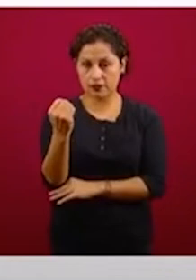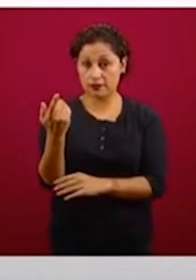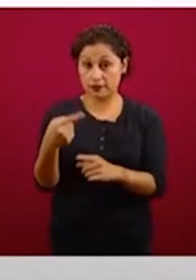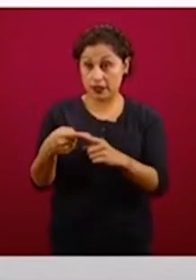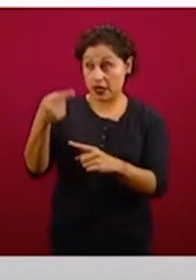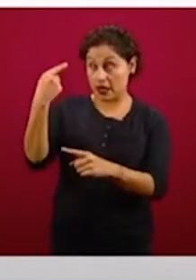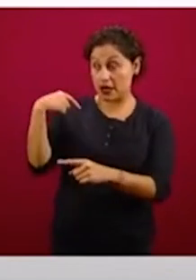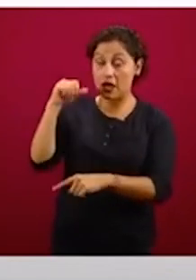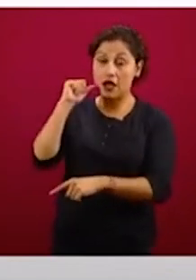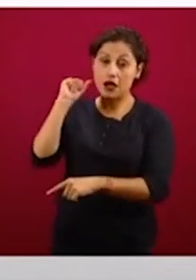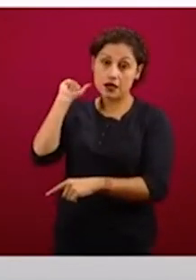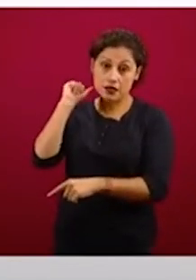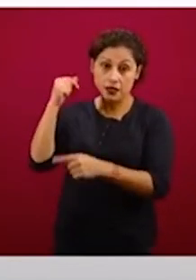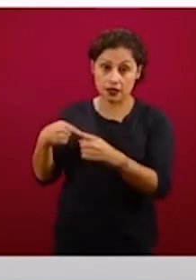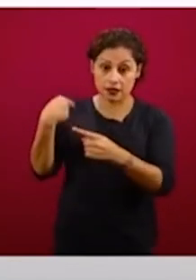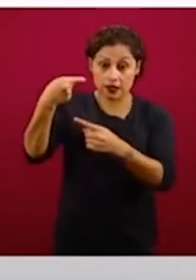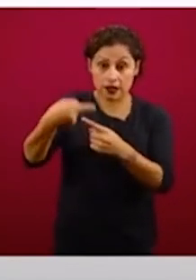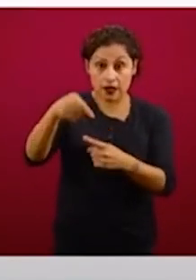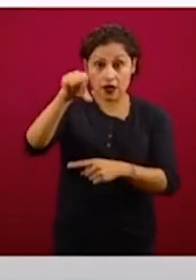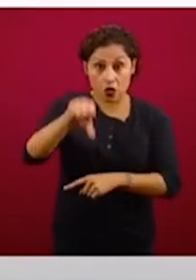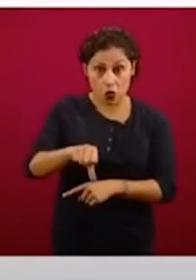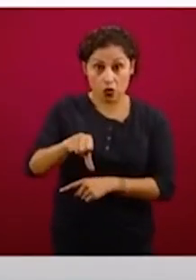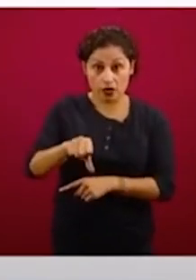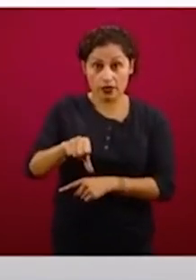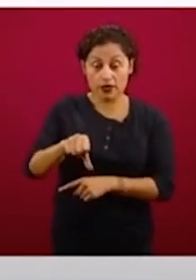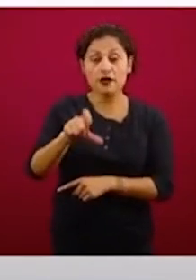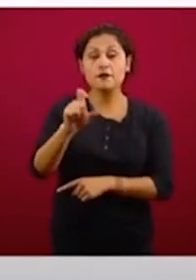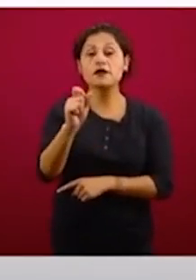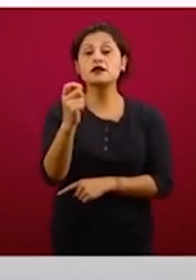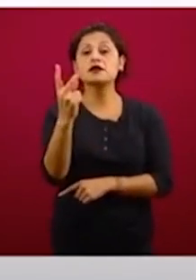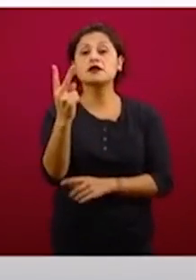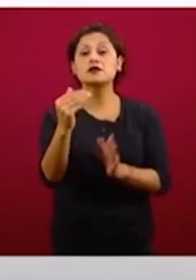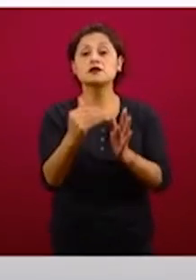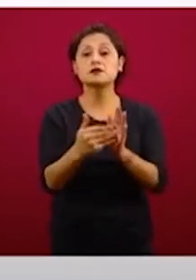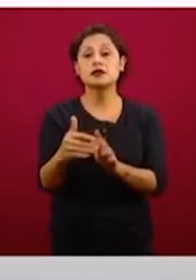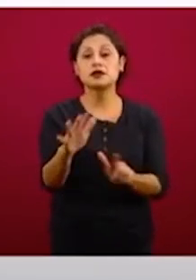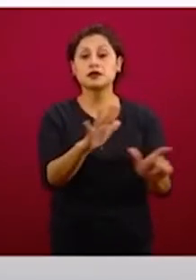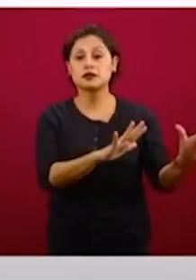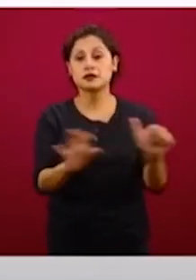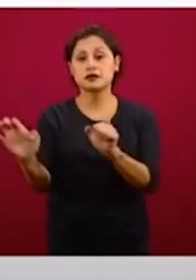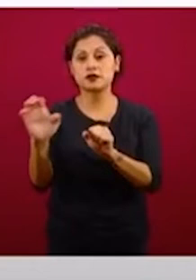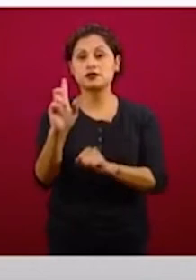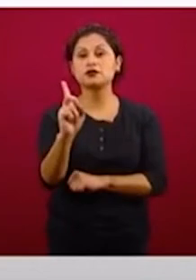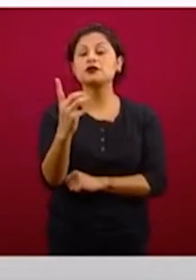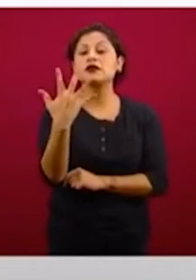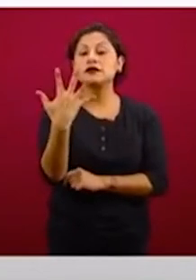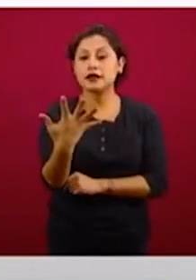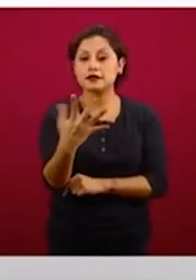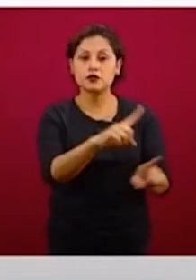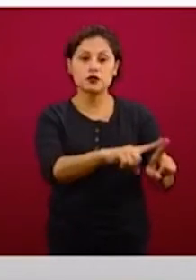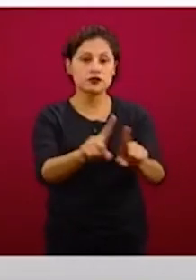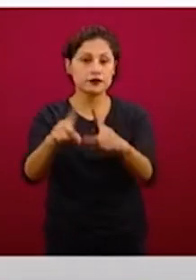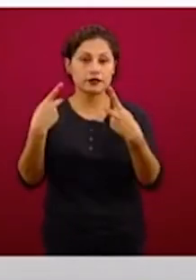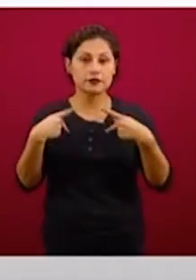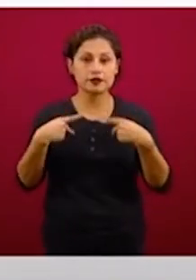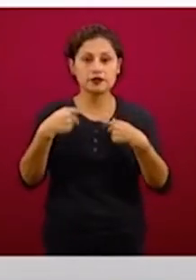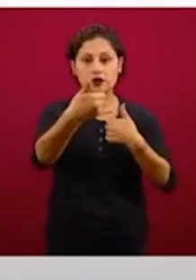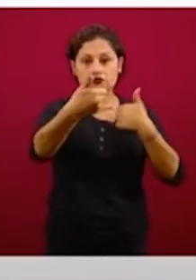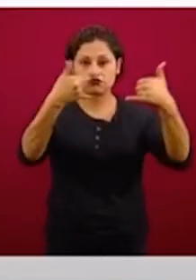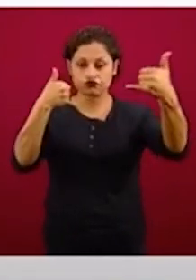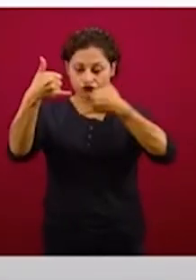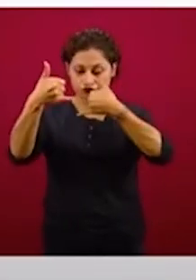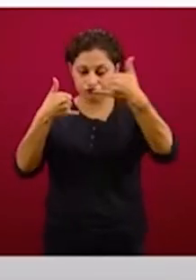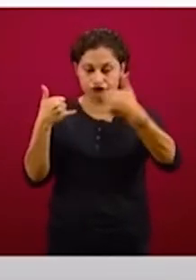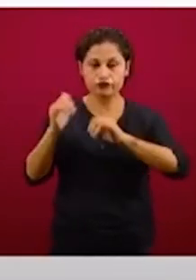a hoy al corte de las 3 horas 22 mil 635 solicitantes ya acreditados a